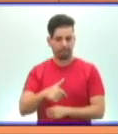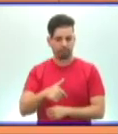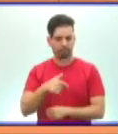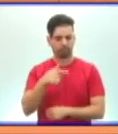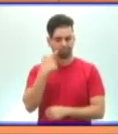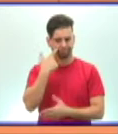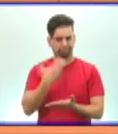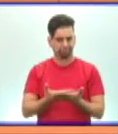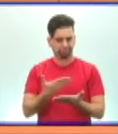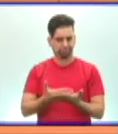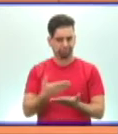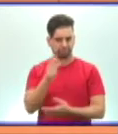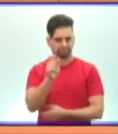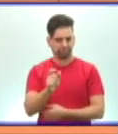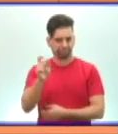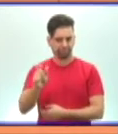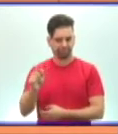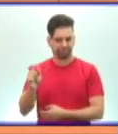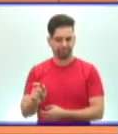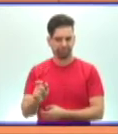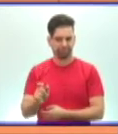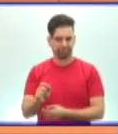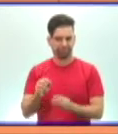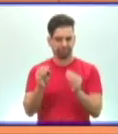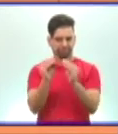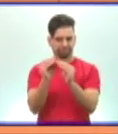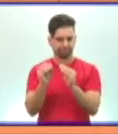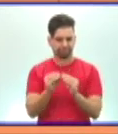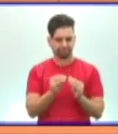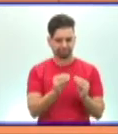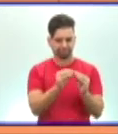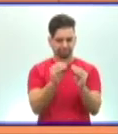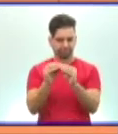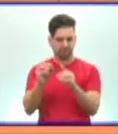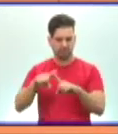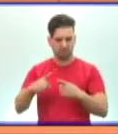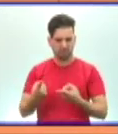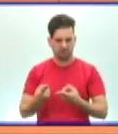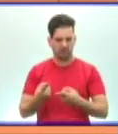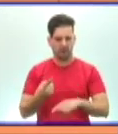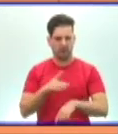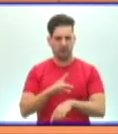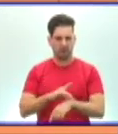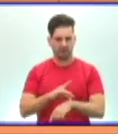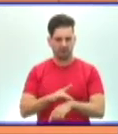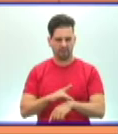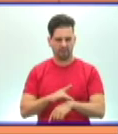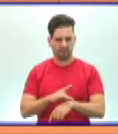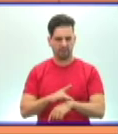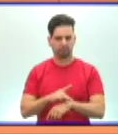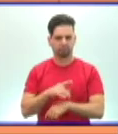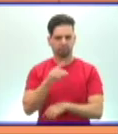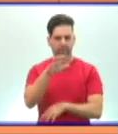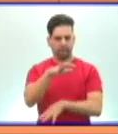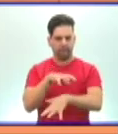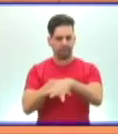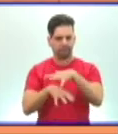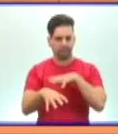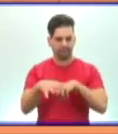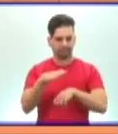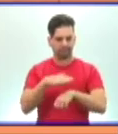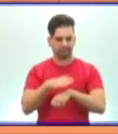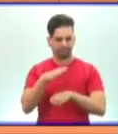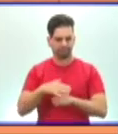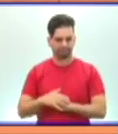estas enfermedades que han sido transmitidas por animales salvajes a los seres humanos. Bueno, ¿y cómo llegaron a los seres